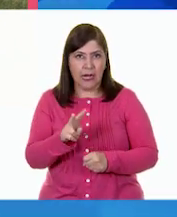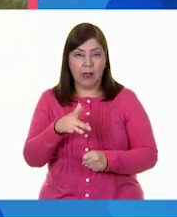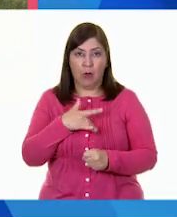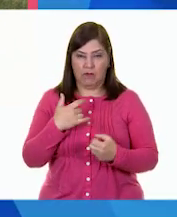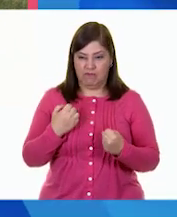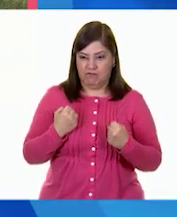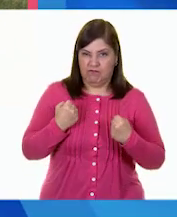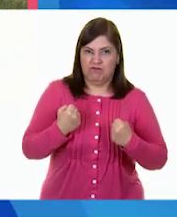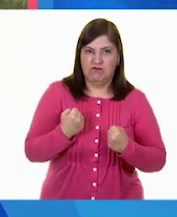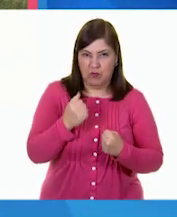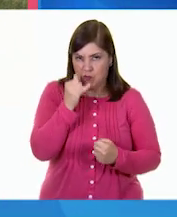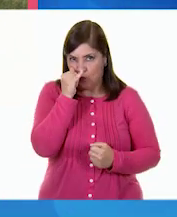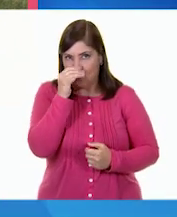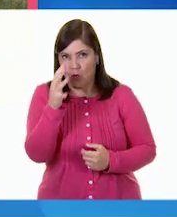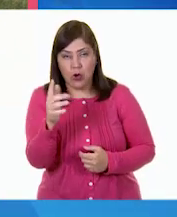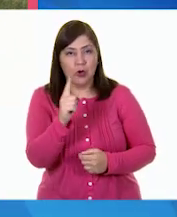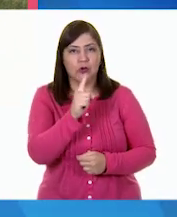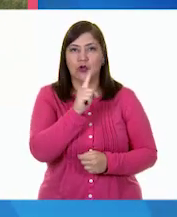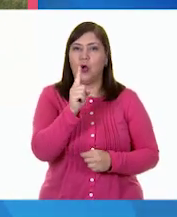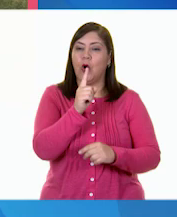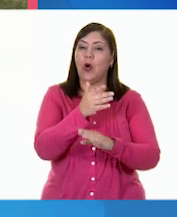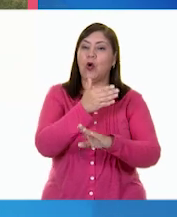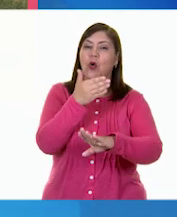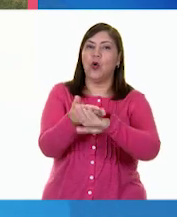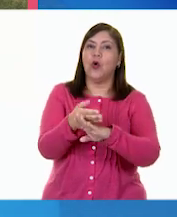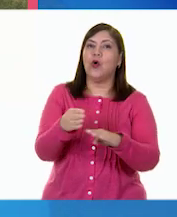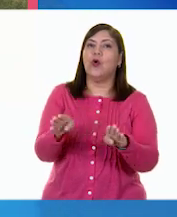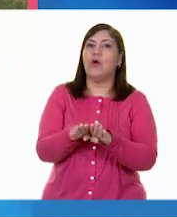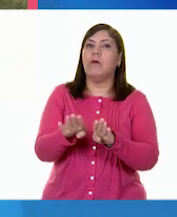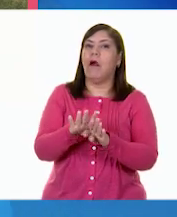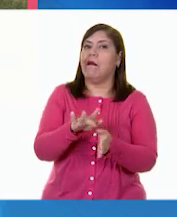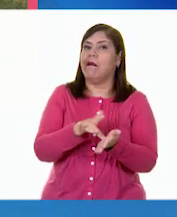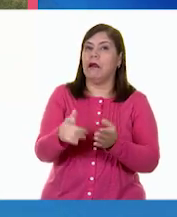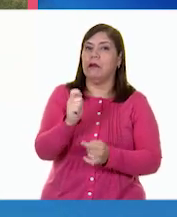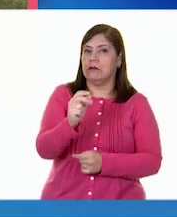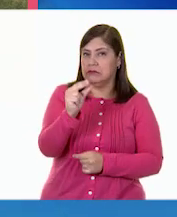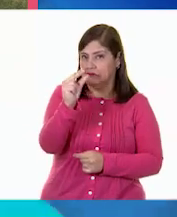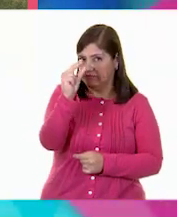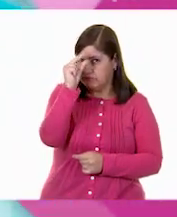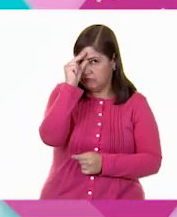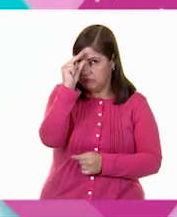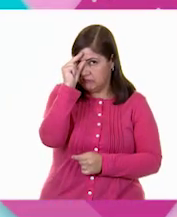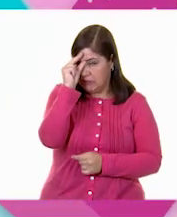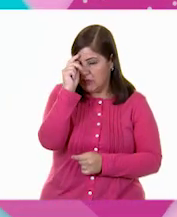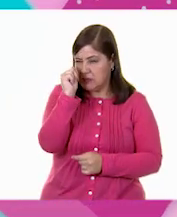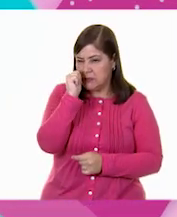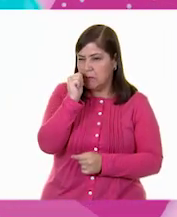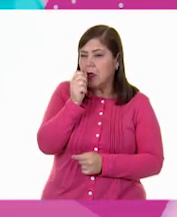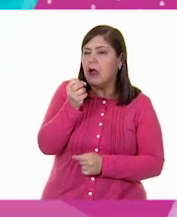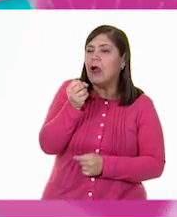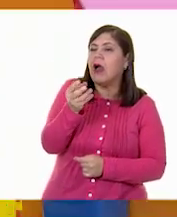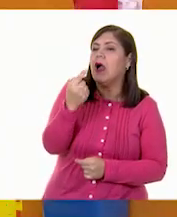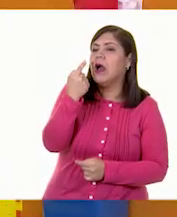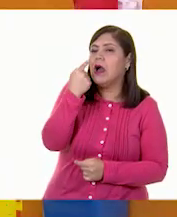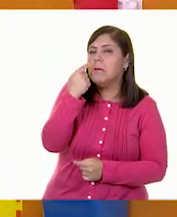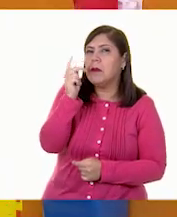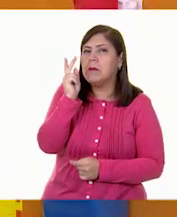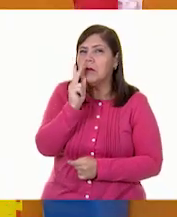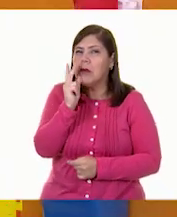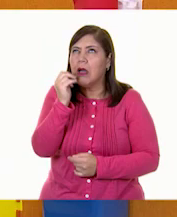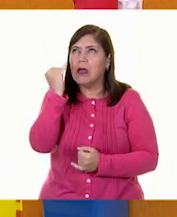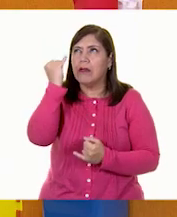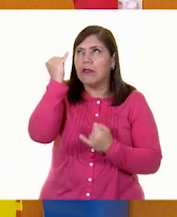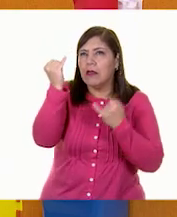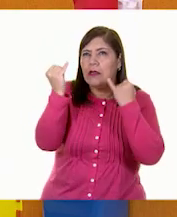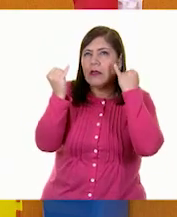fuerza, sino con la inteligencia. Siempre les planteaba enigmas, acertijos